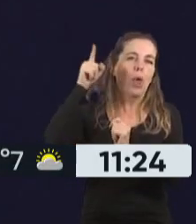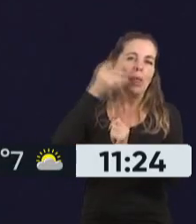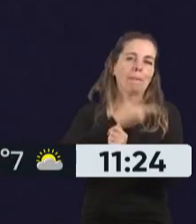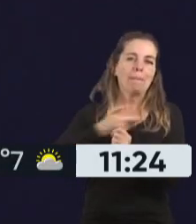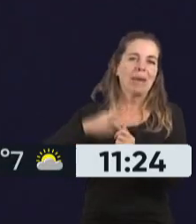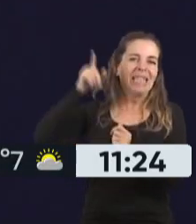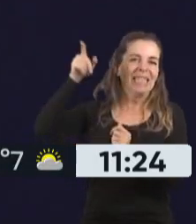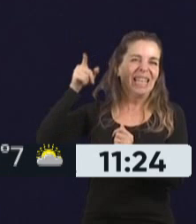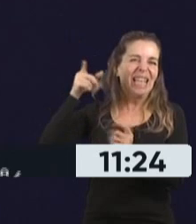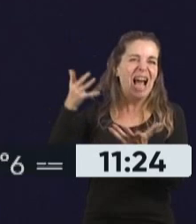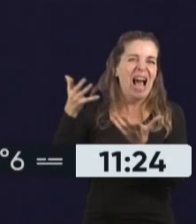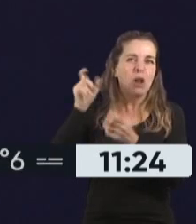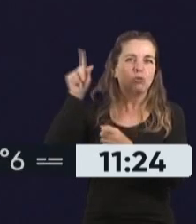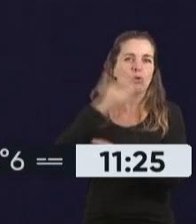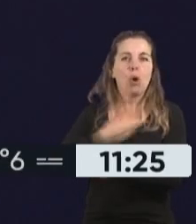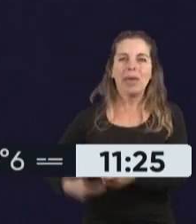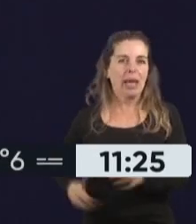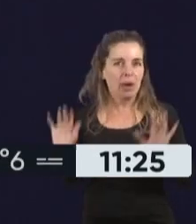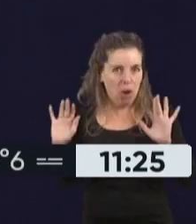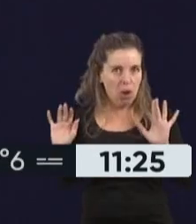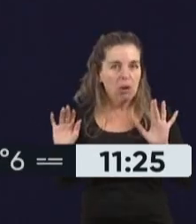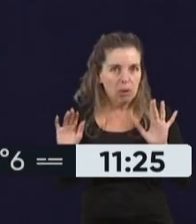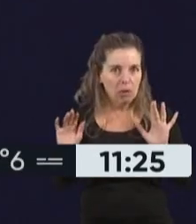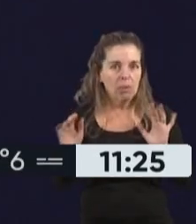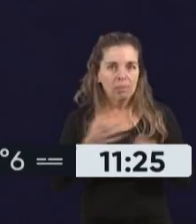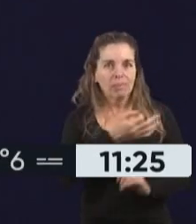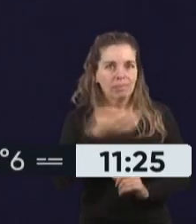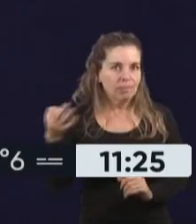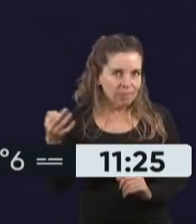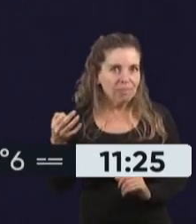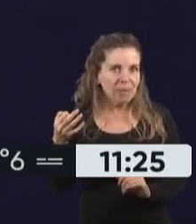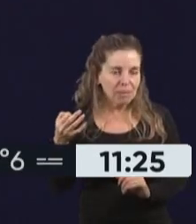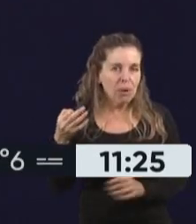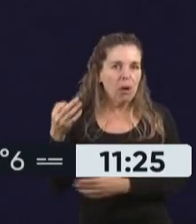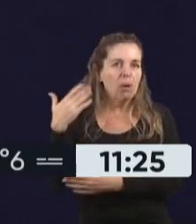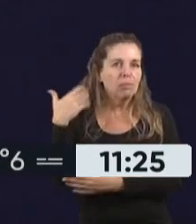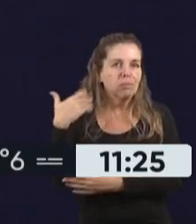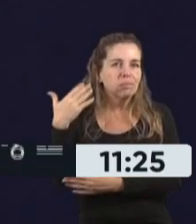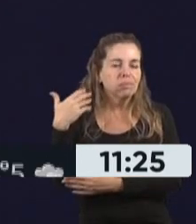que refería a su gobierno, como lo que dijo allí en el